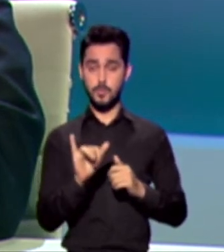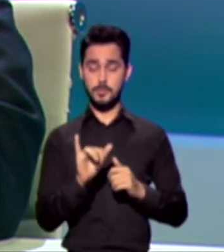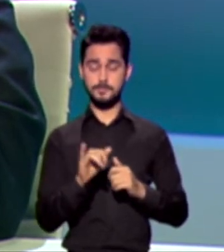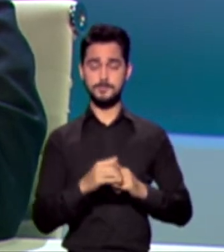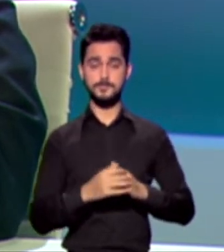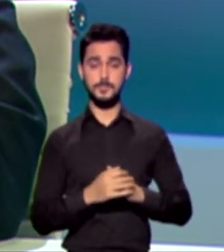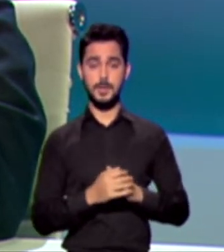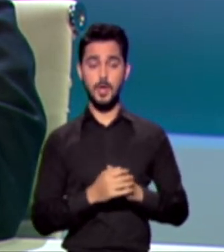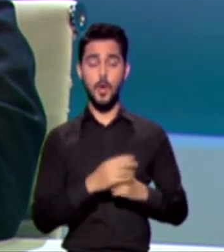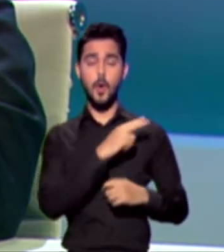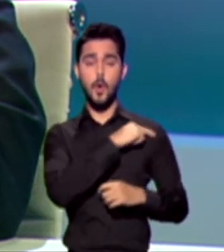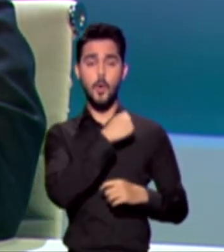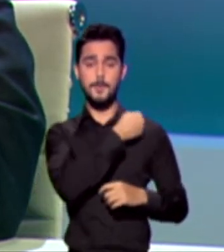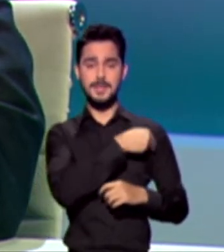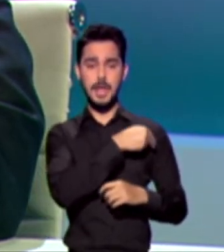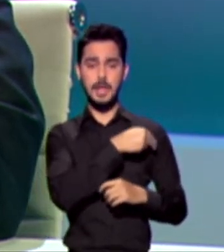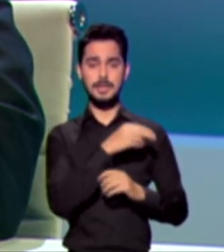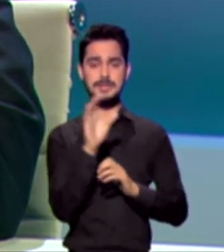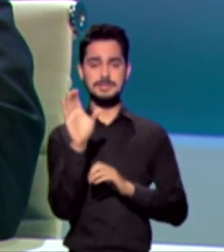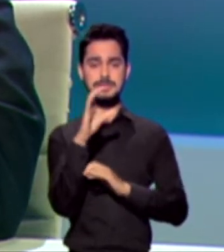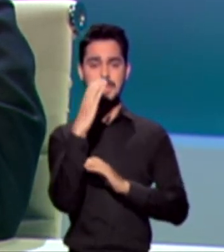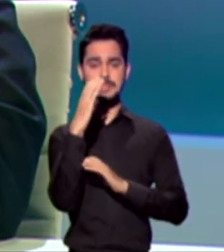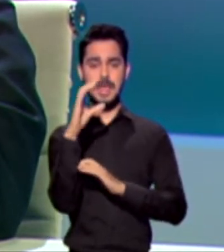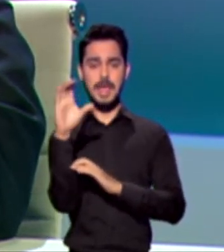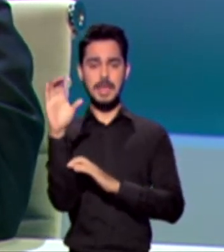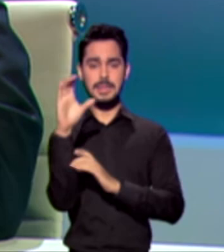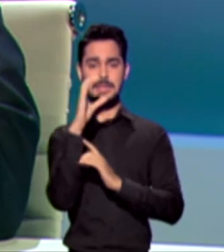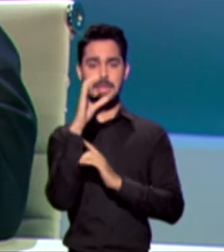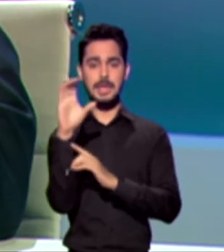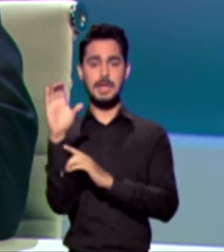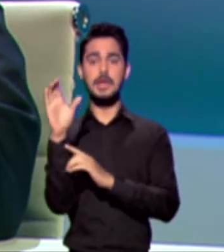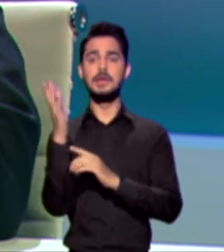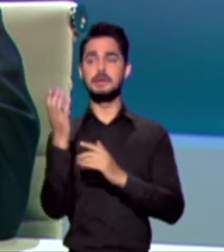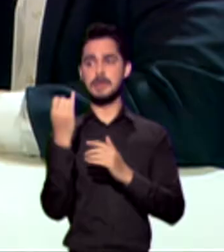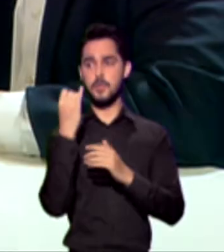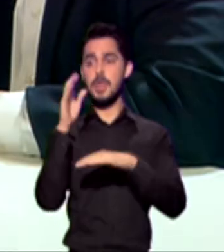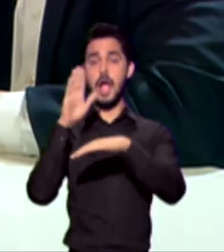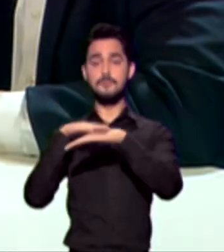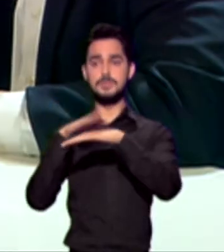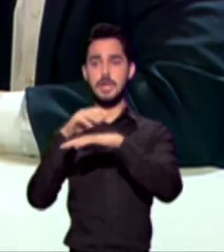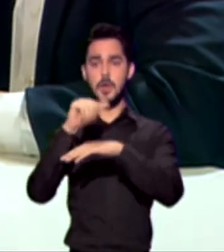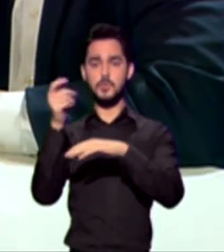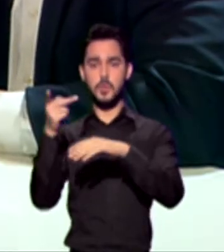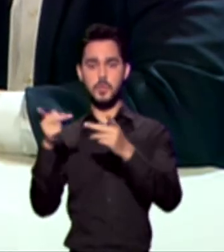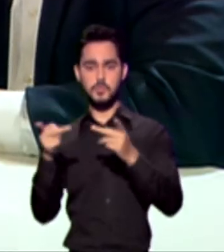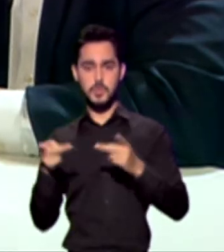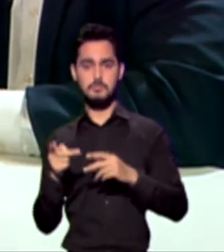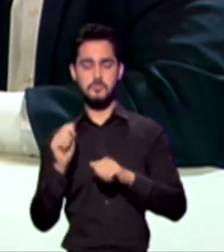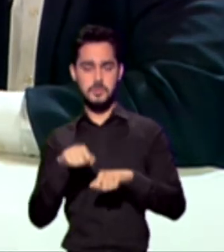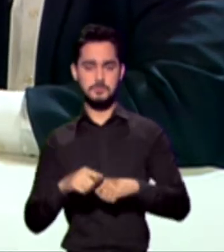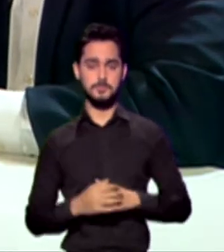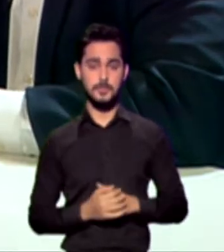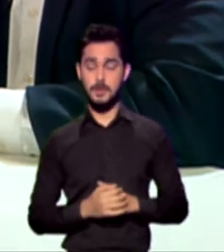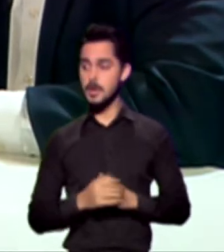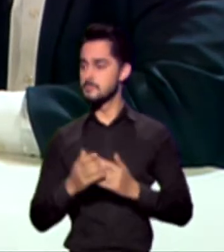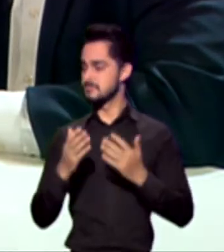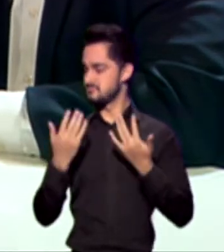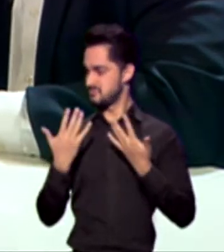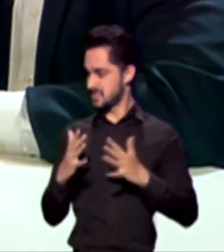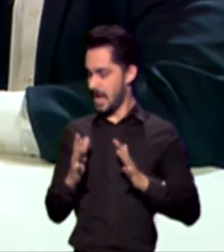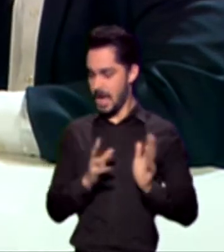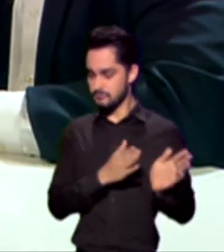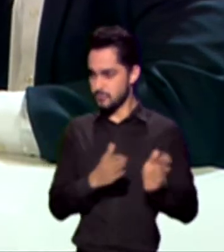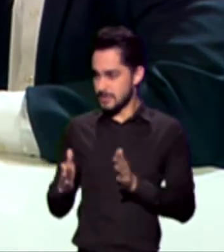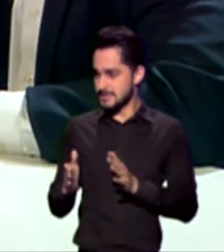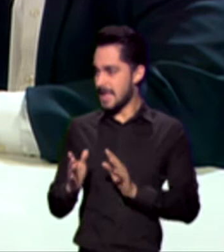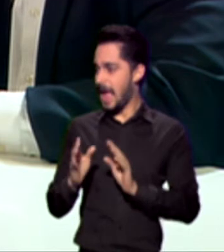también hospitales satélites en caso de alguna emergencia que pueda atender al público. O sea, que todo ha sido pensado, coordinado, y estará allí presto